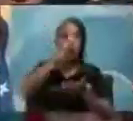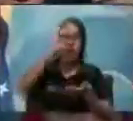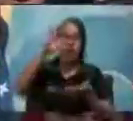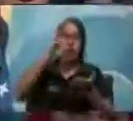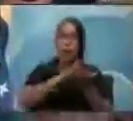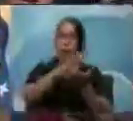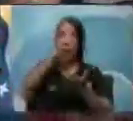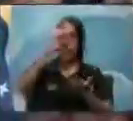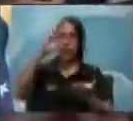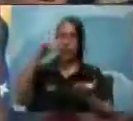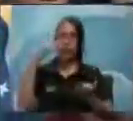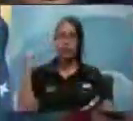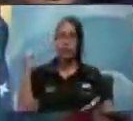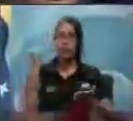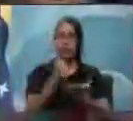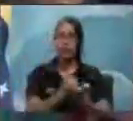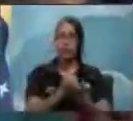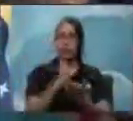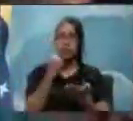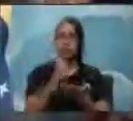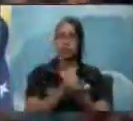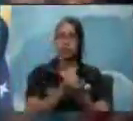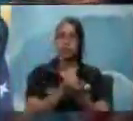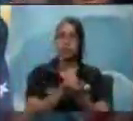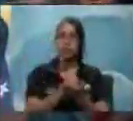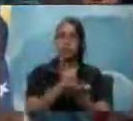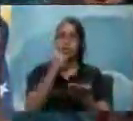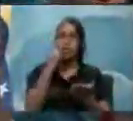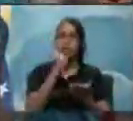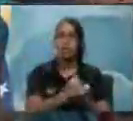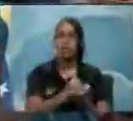¡Gloria a Dios! ¡Amén!